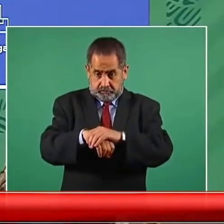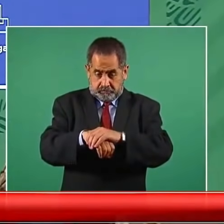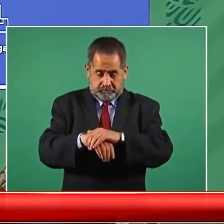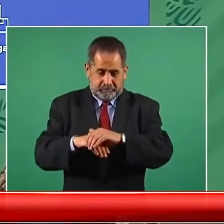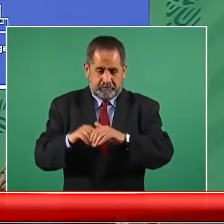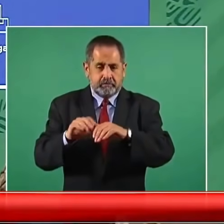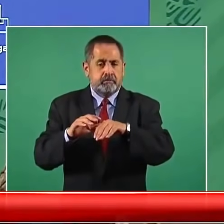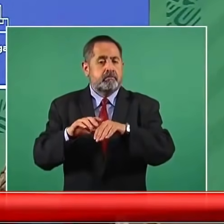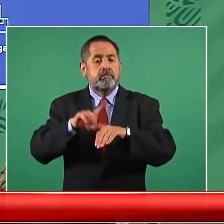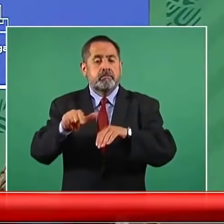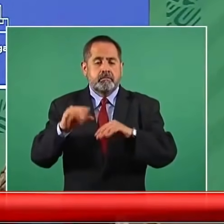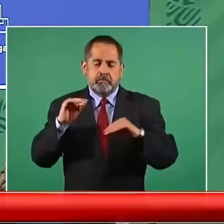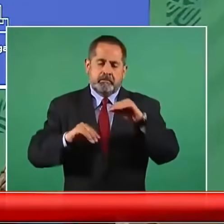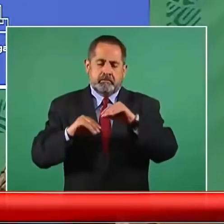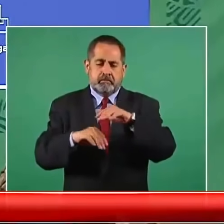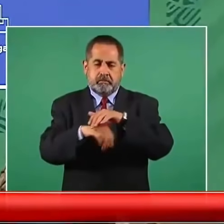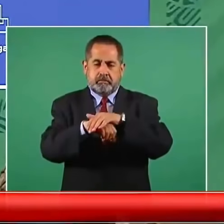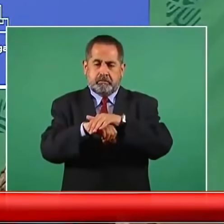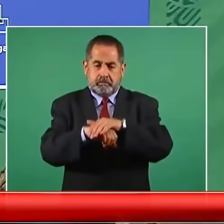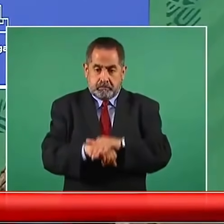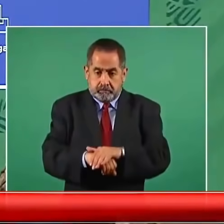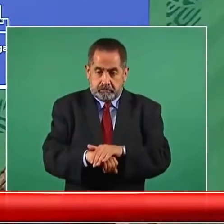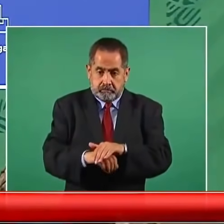pirámide. Bueno, lo que hay abajo